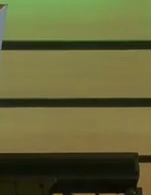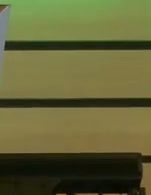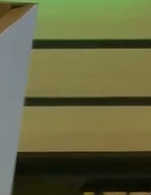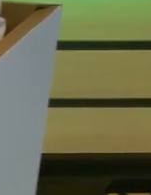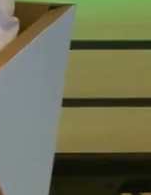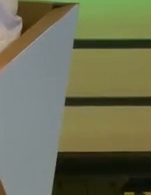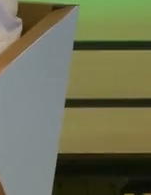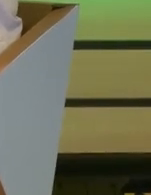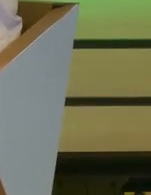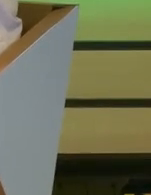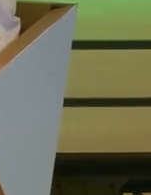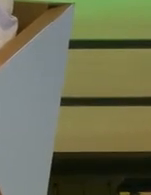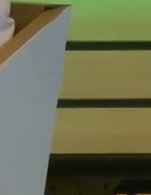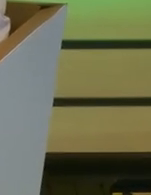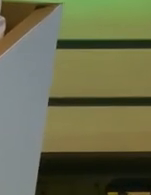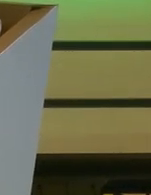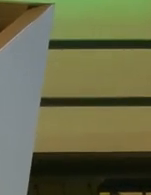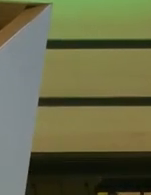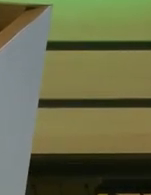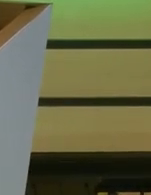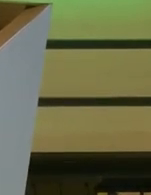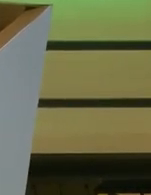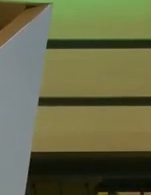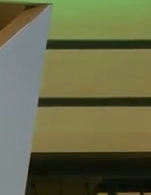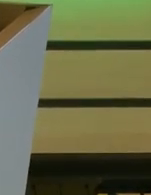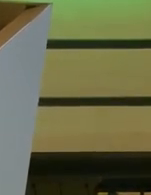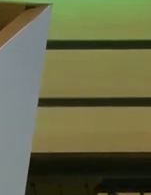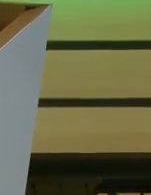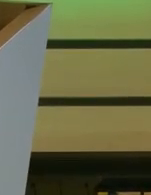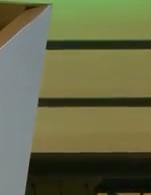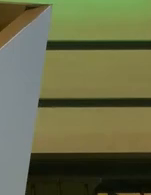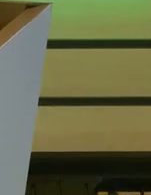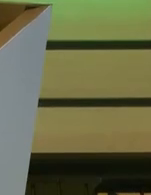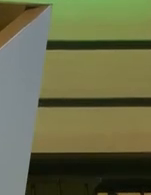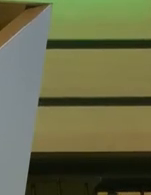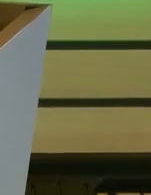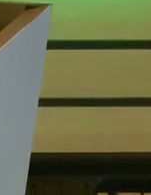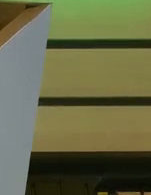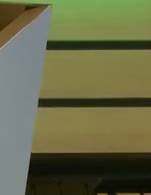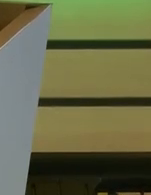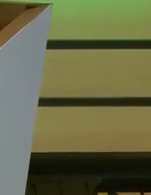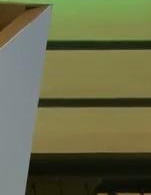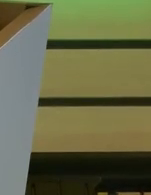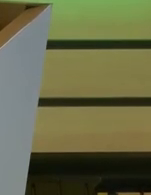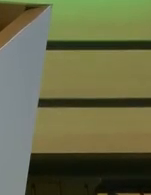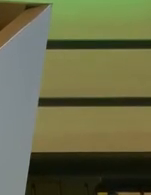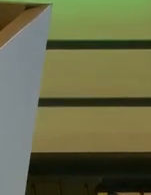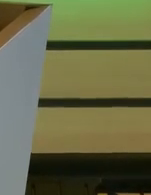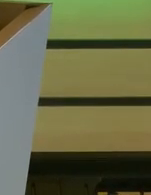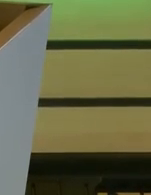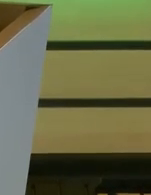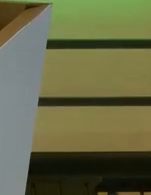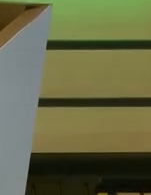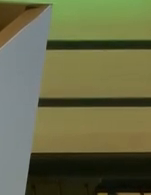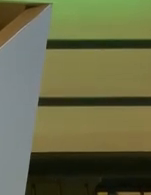asistentes a nuestra tierra a Castilla y león queridos presidentes queridos gerentes técnicos profesionales compañeros Bienvenidos